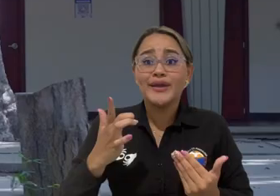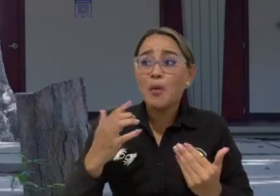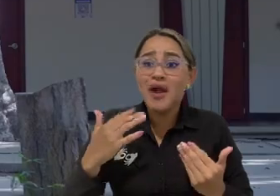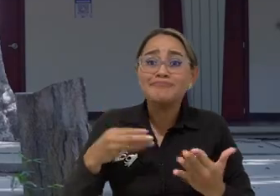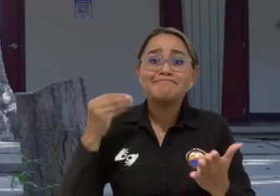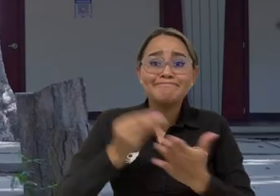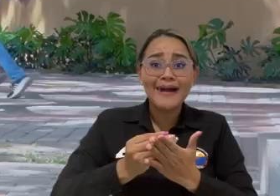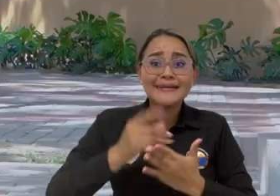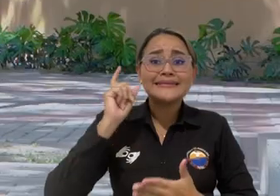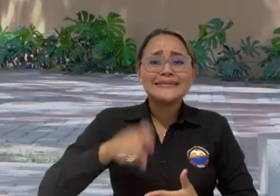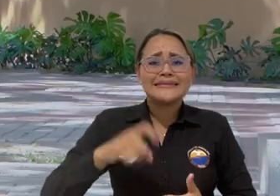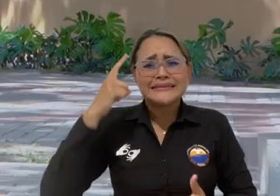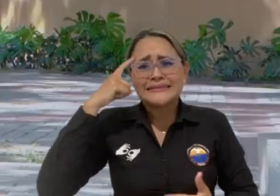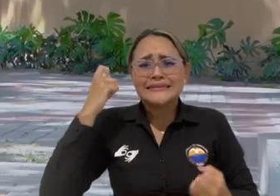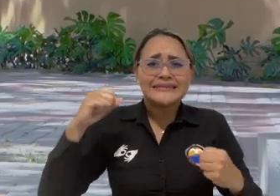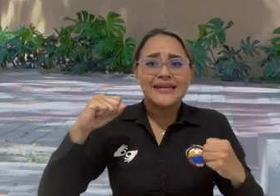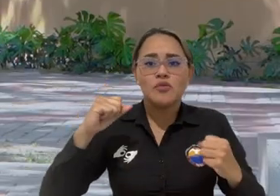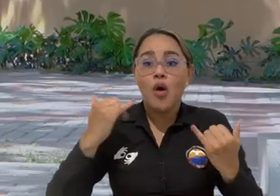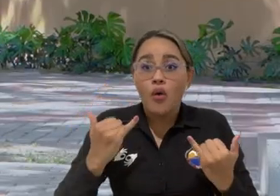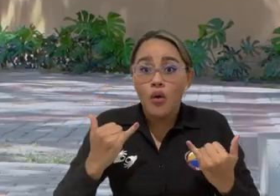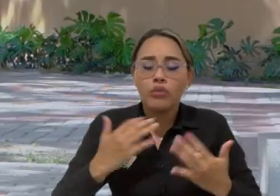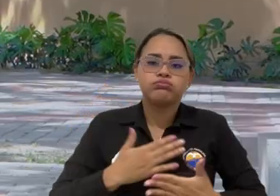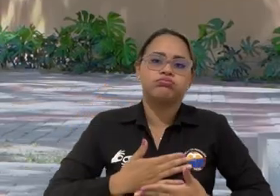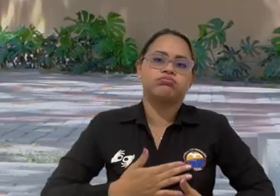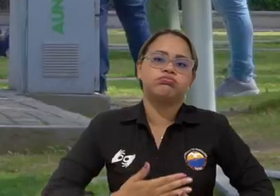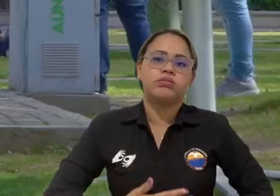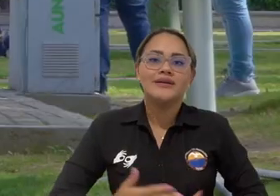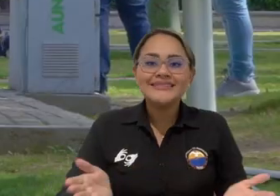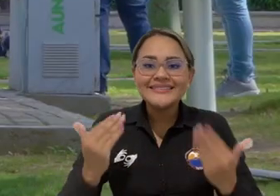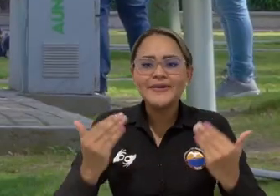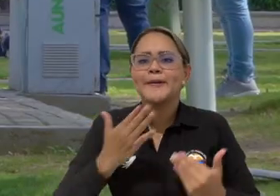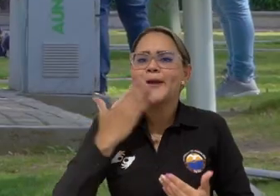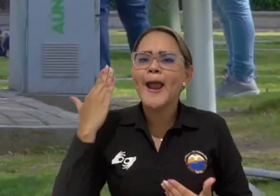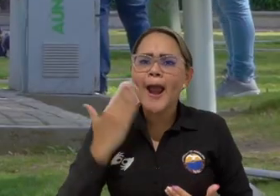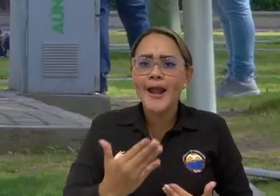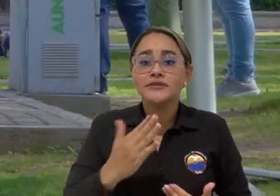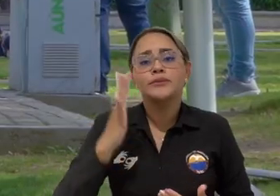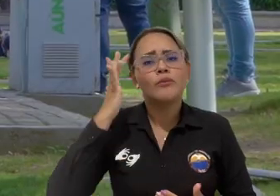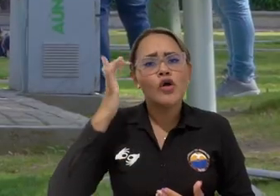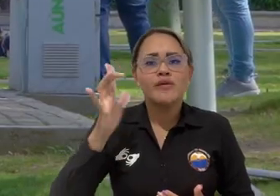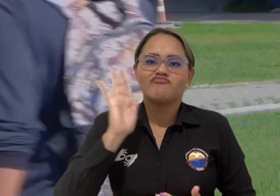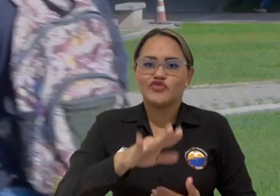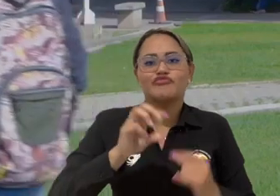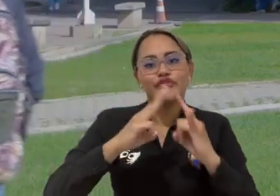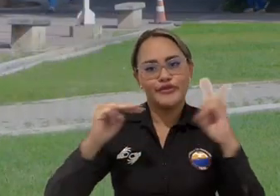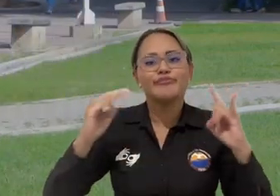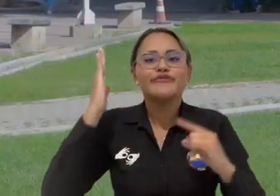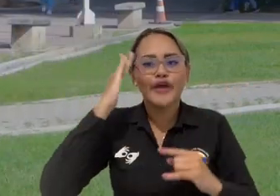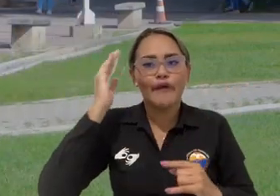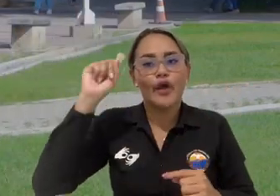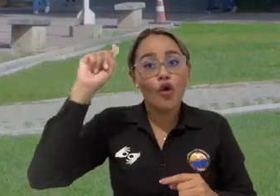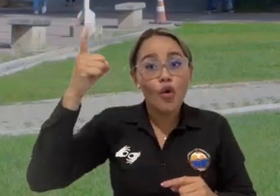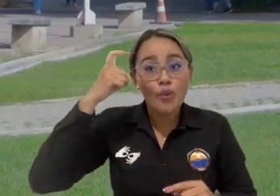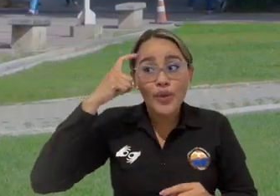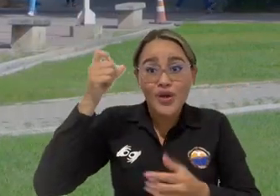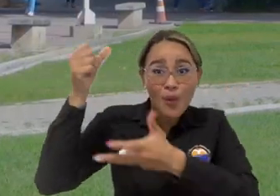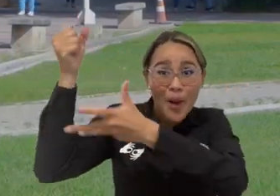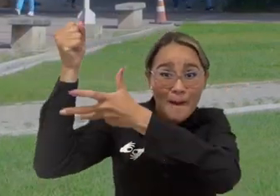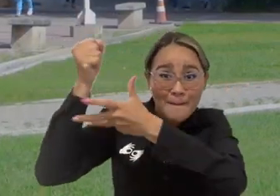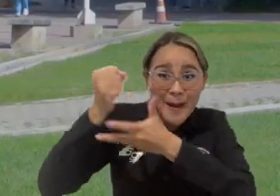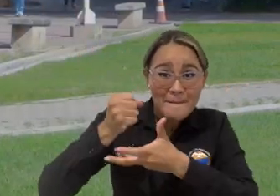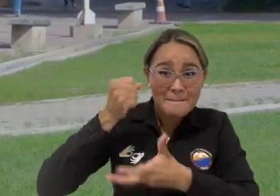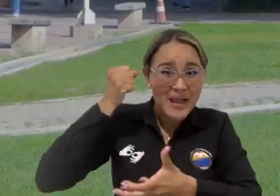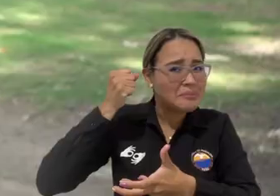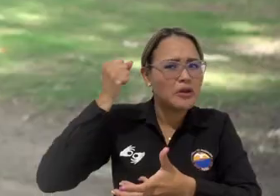gratuidad. Algunos de ellos no ocultan su agradecimiento y reconocen que para Unimagdalena no hay impedimentos pese a recibir